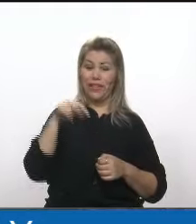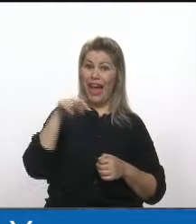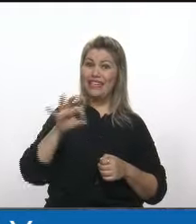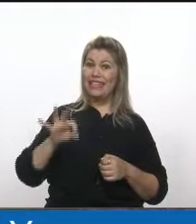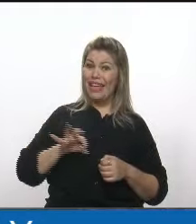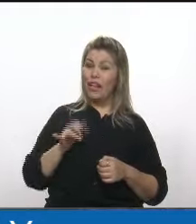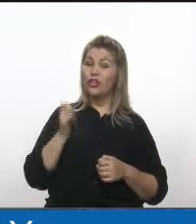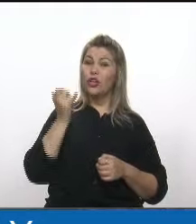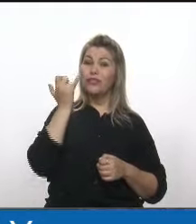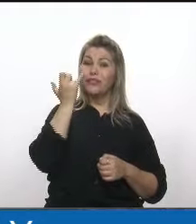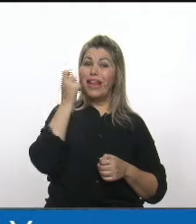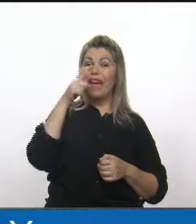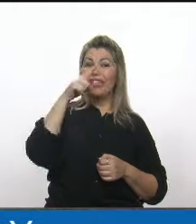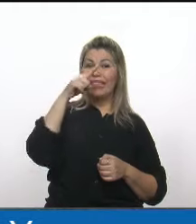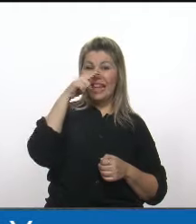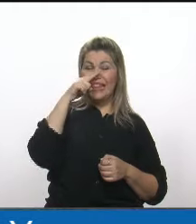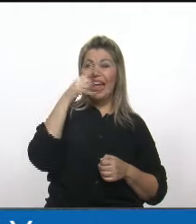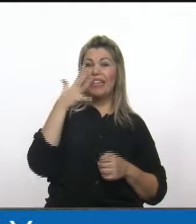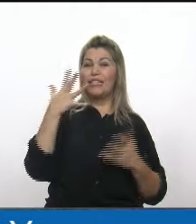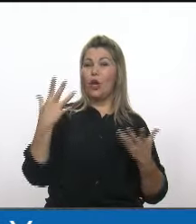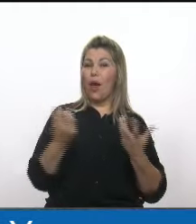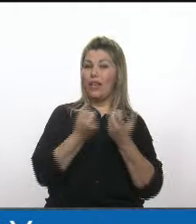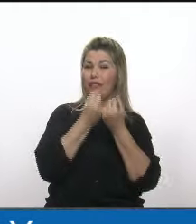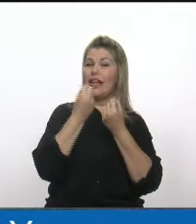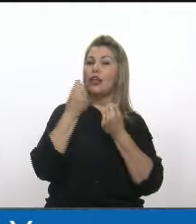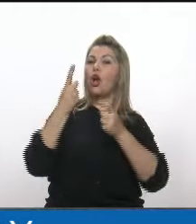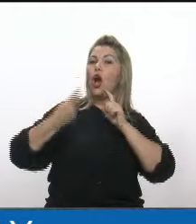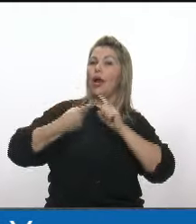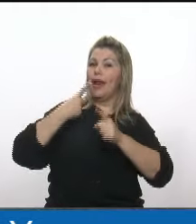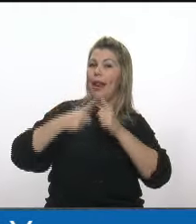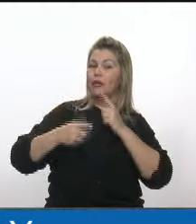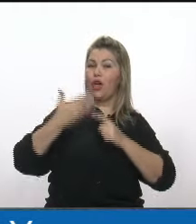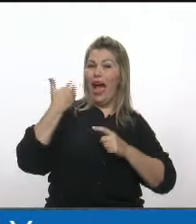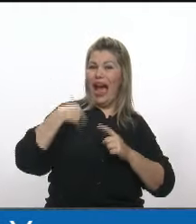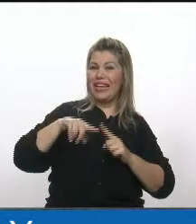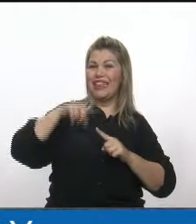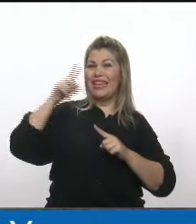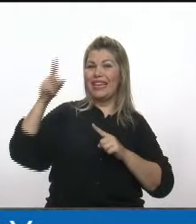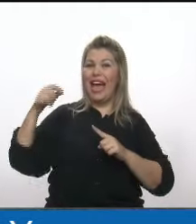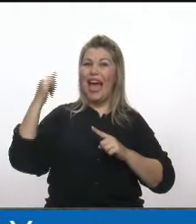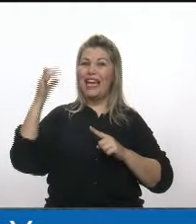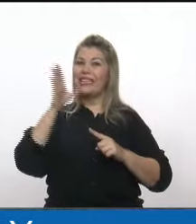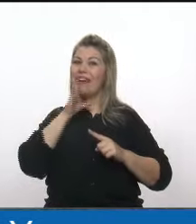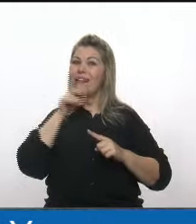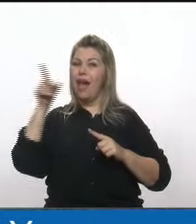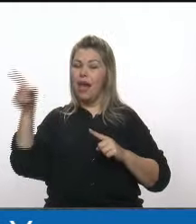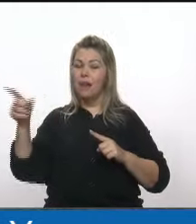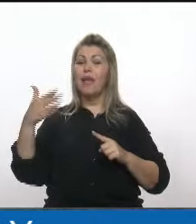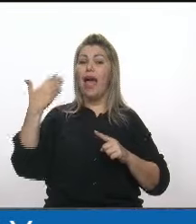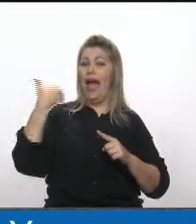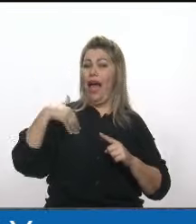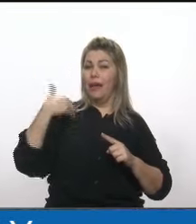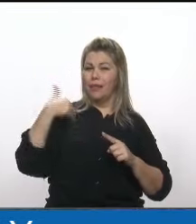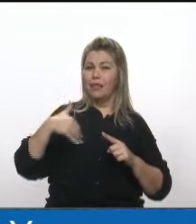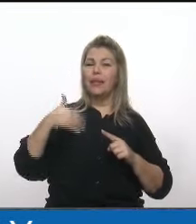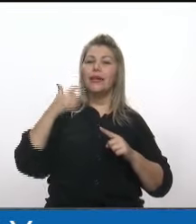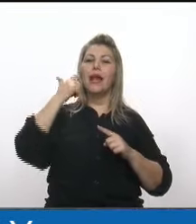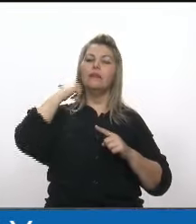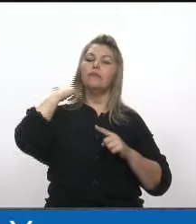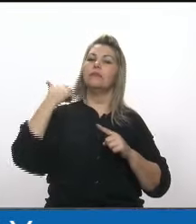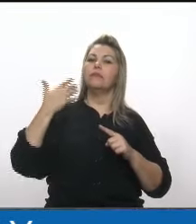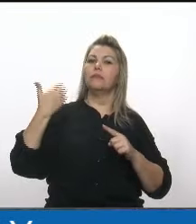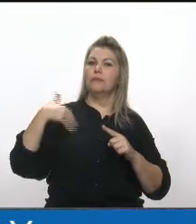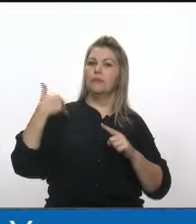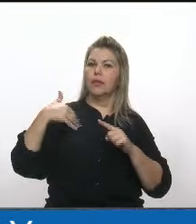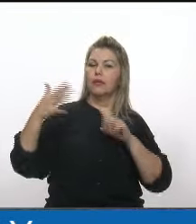aniversario de las relaciones entre Argentina e Israel Argentina estableció relaciones diplomáticas en 1949 lo hizo el